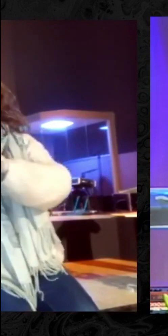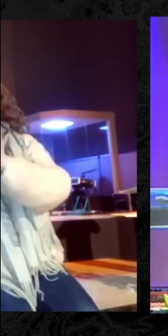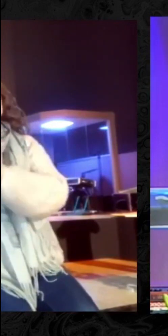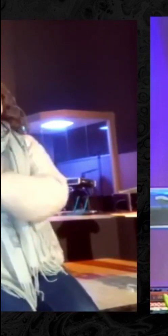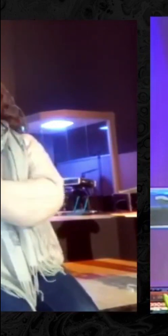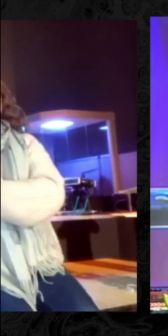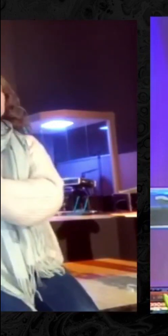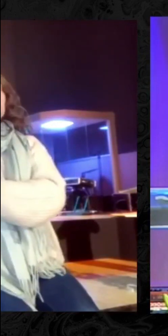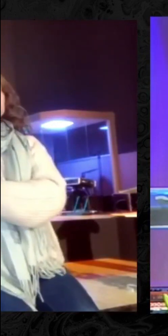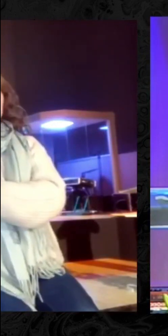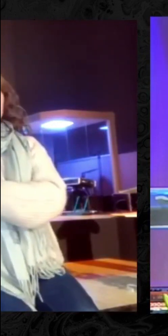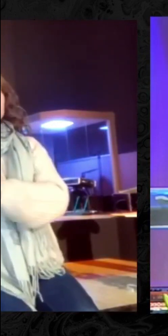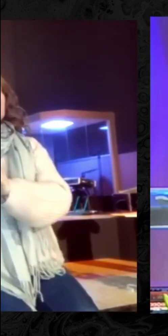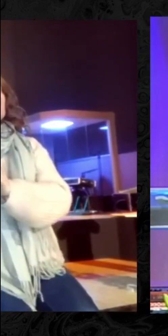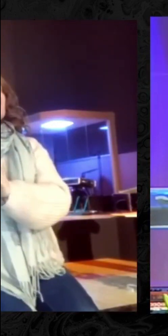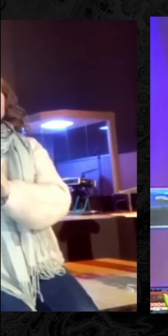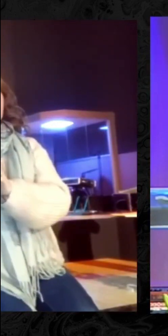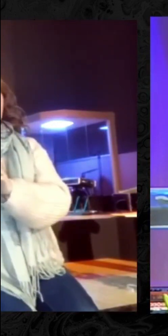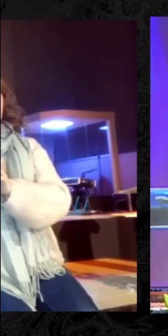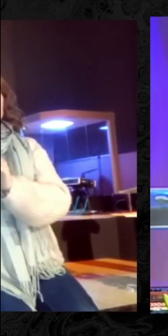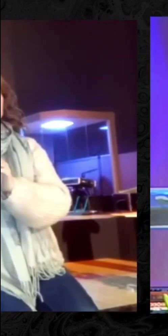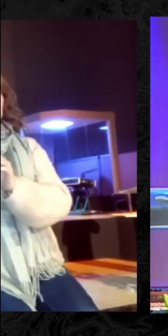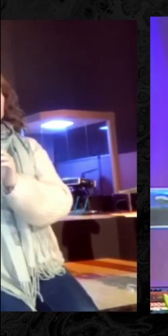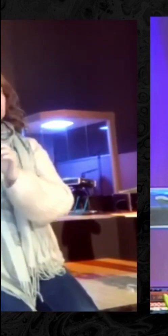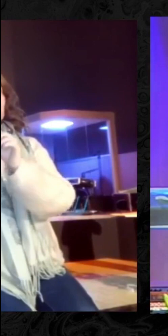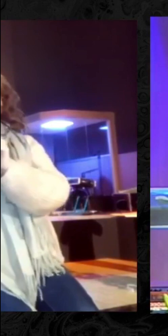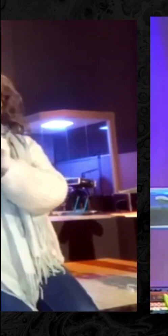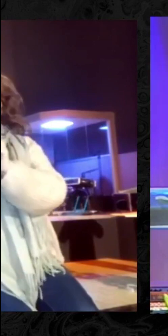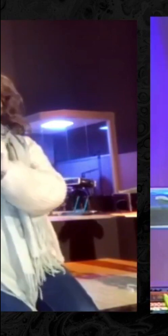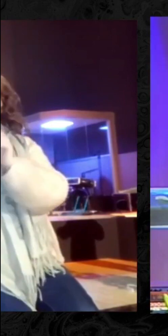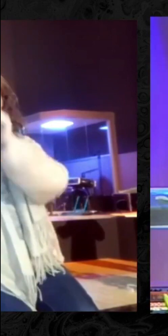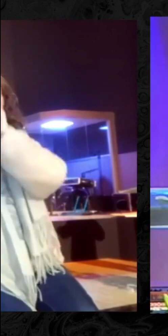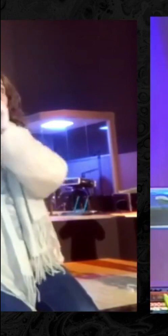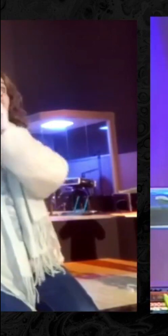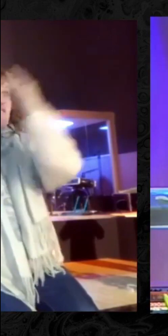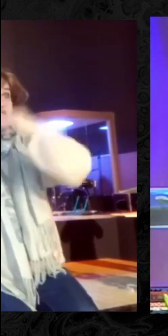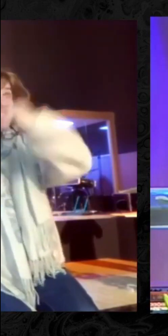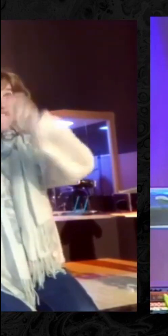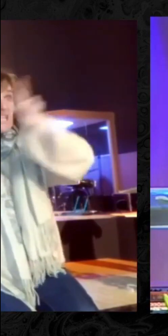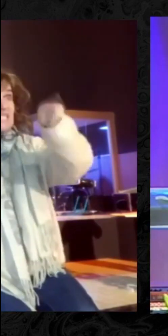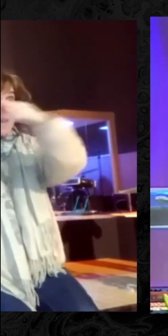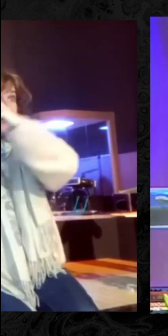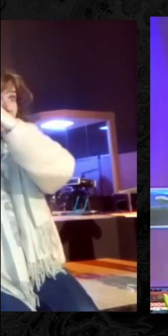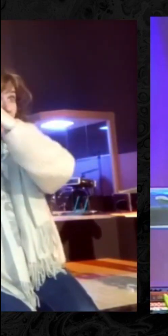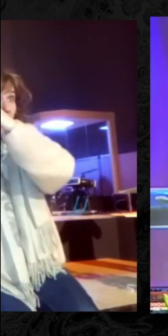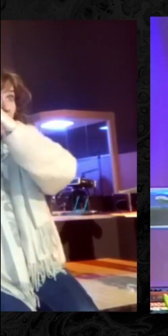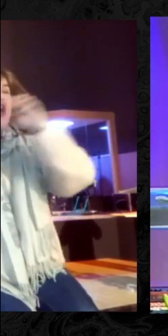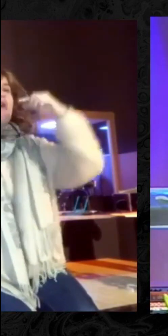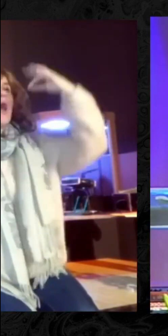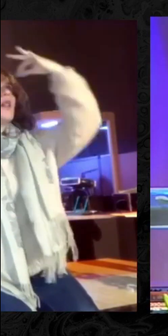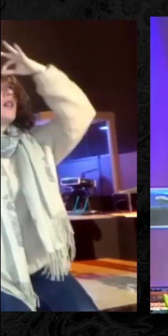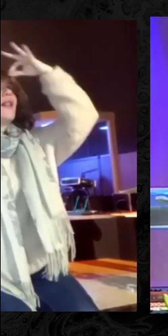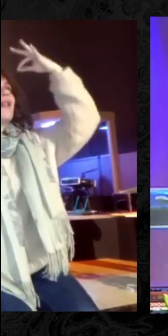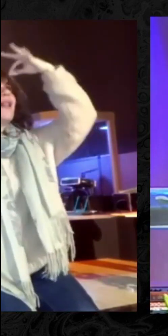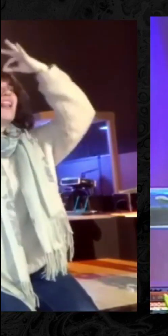esto es muy importante entenderlo porque el no puede hacer ese milagro y lo vamos a ver un poquito más adelante el utiliza